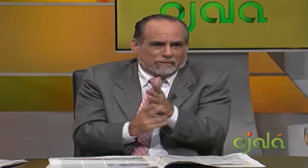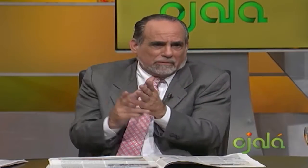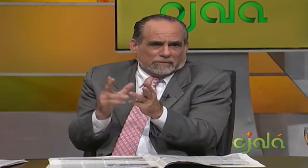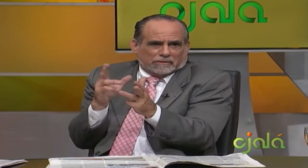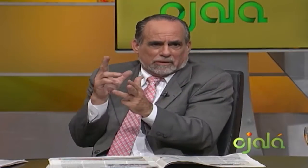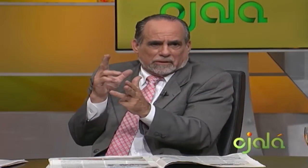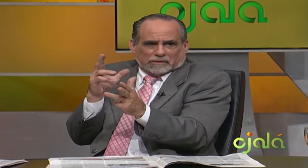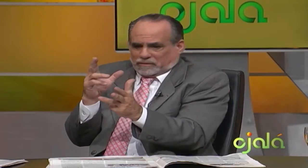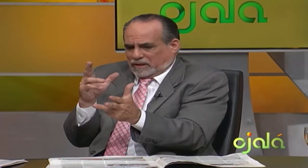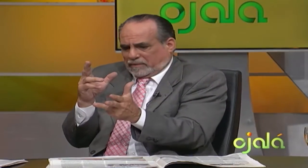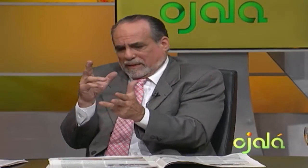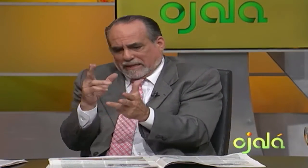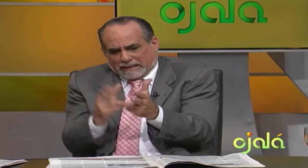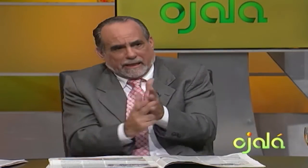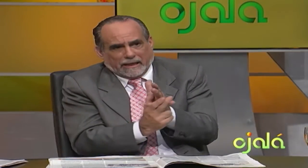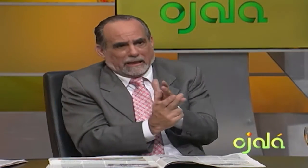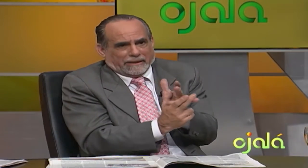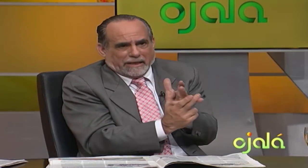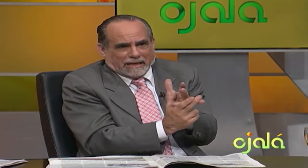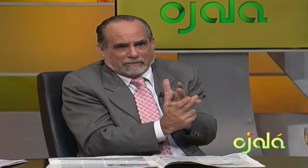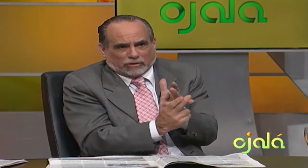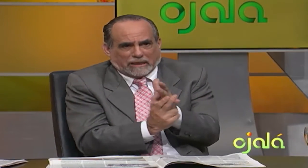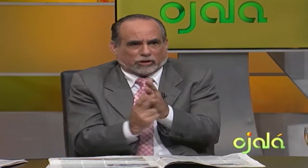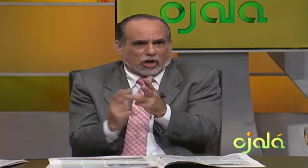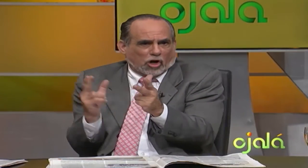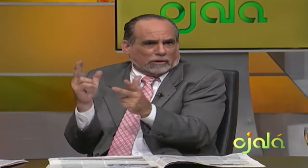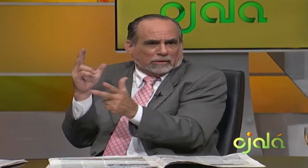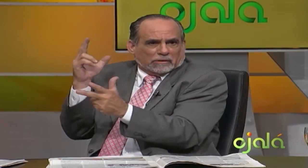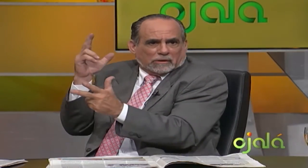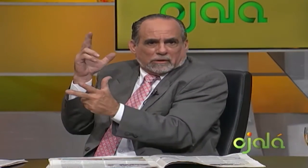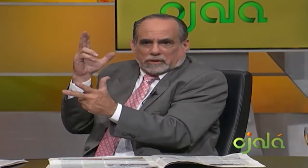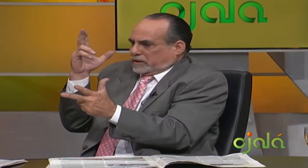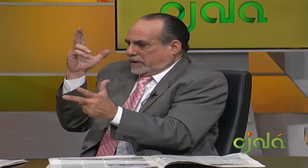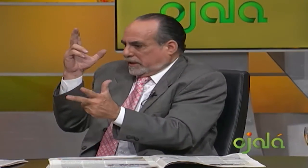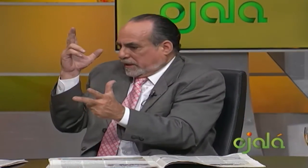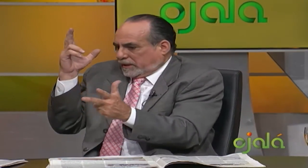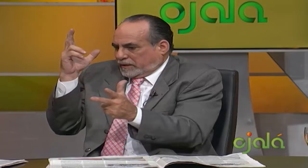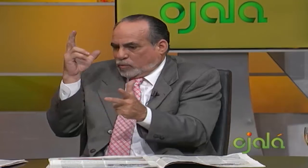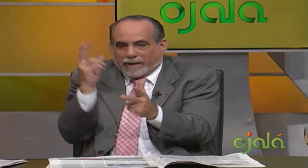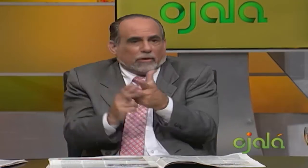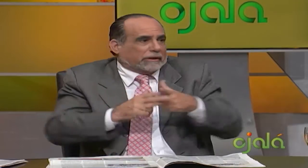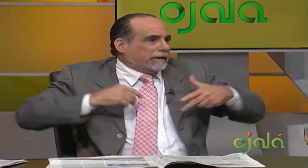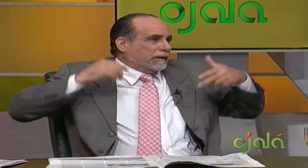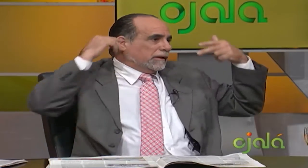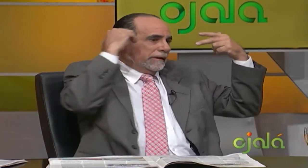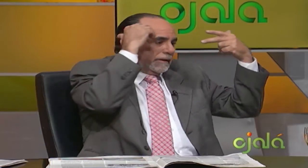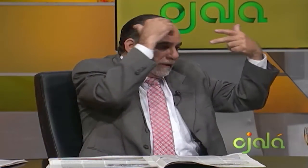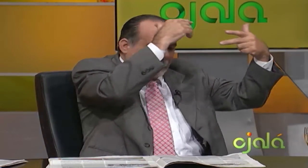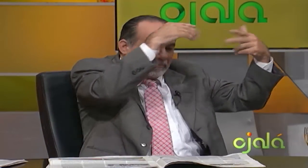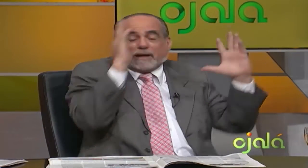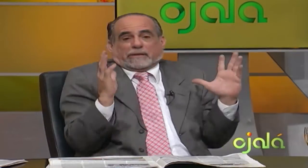cuarto para que le dieran la exoneración y bueno y